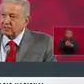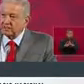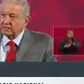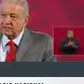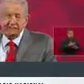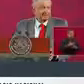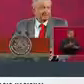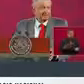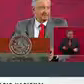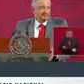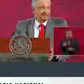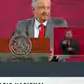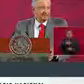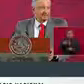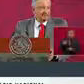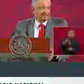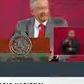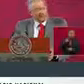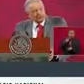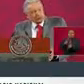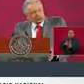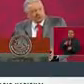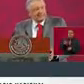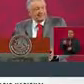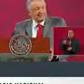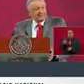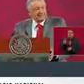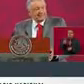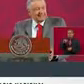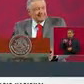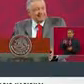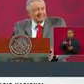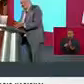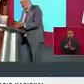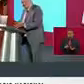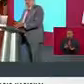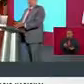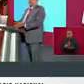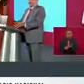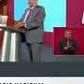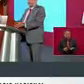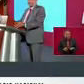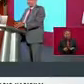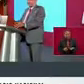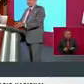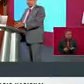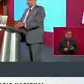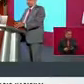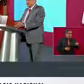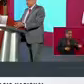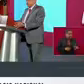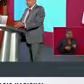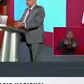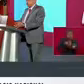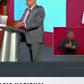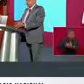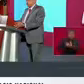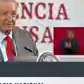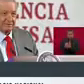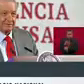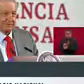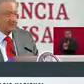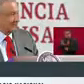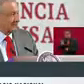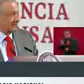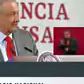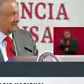de consultar. Mónica, en un ratito vamos a presentar este documento a las 11. Una vez que finalicemos la presentación, lo